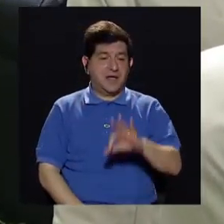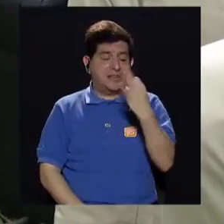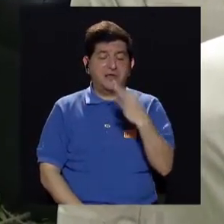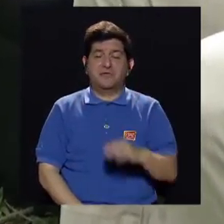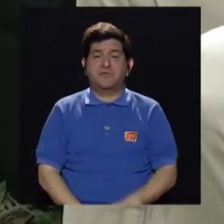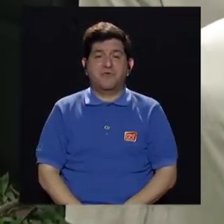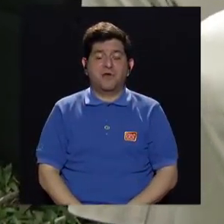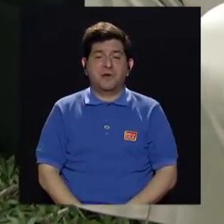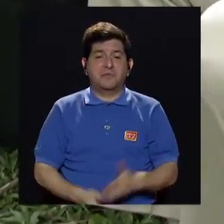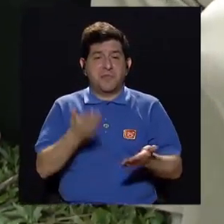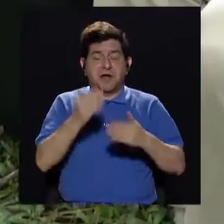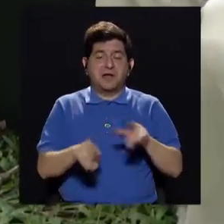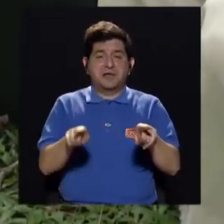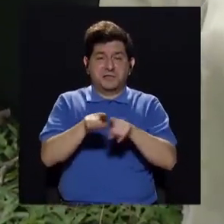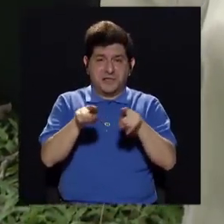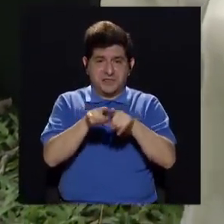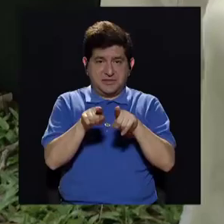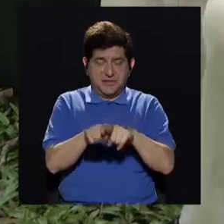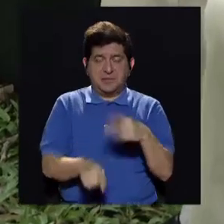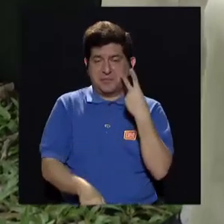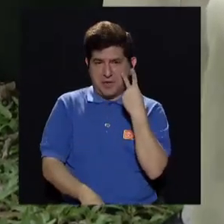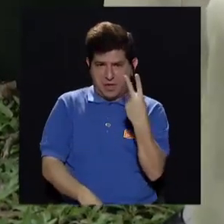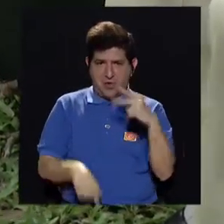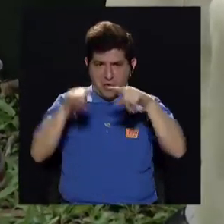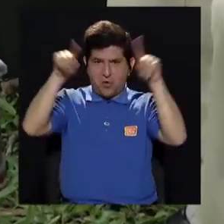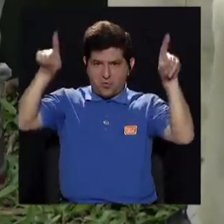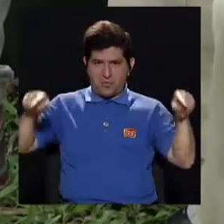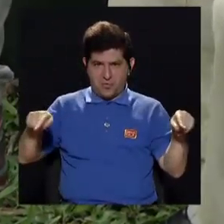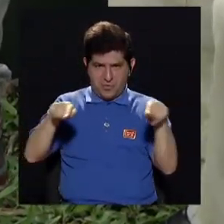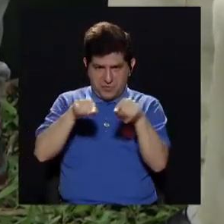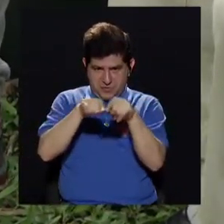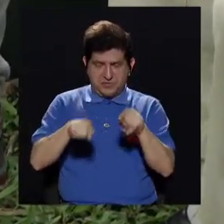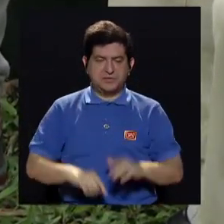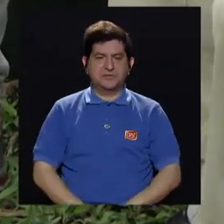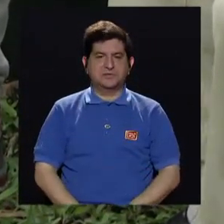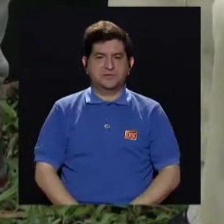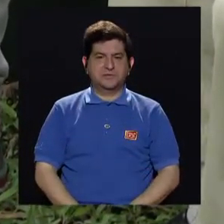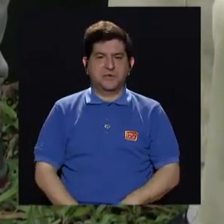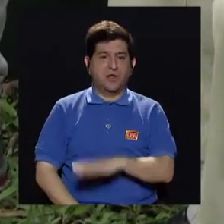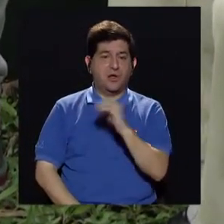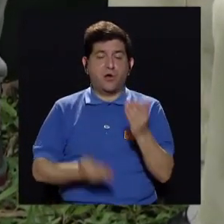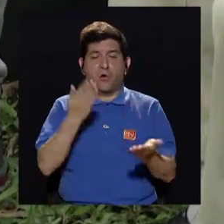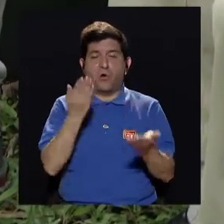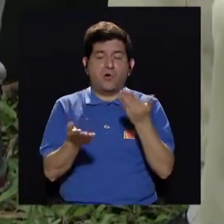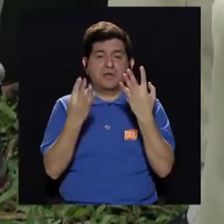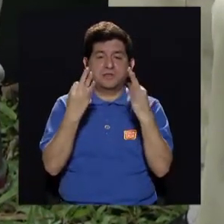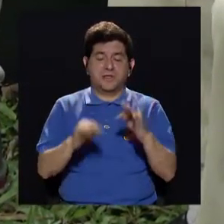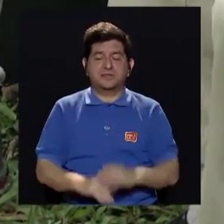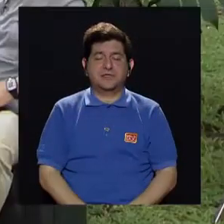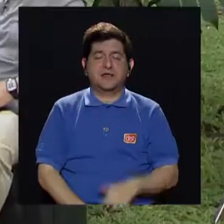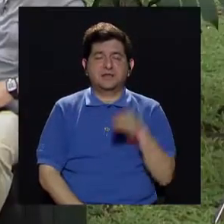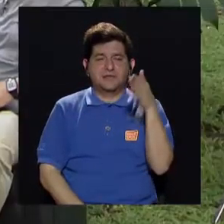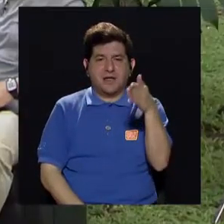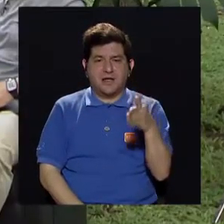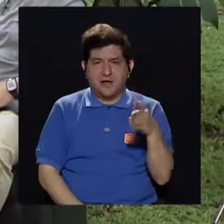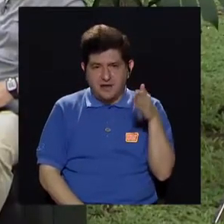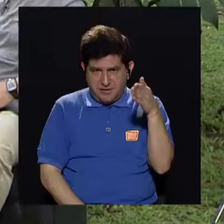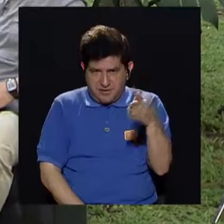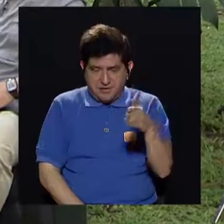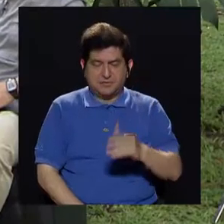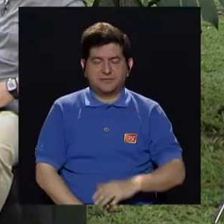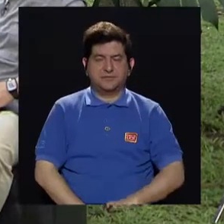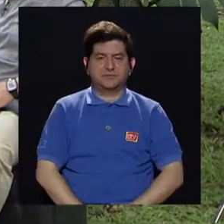ponerse de puntas, de puntillas, ¿verdad? Para estirar los gastrocnemios, ¿verdad? O tratar de bajar muy despacio, ¿verdad? Para estirar los músculos